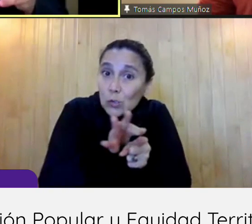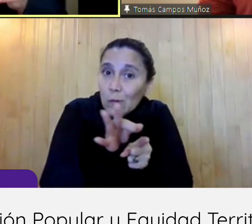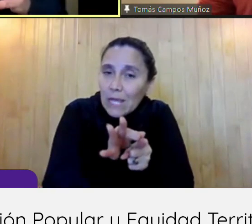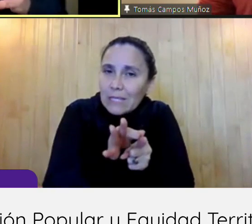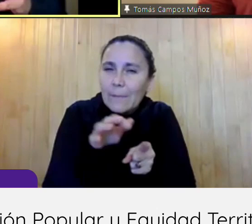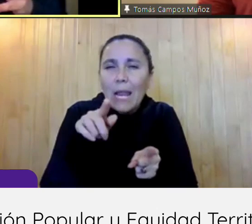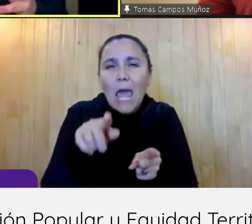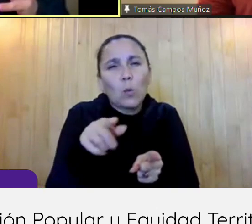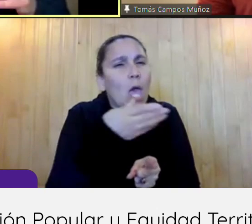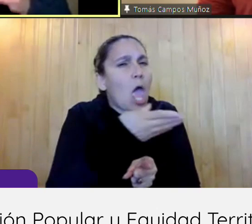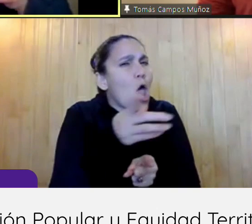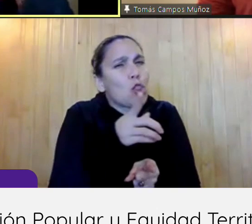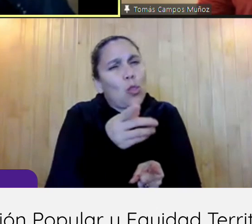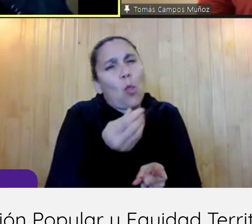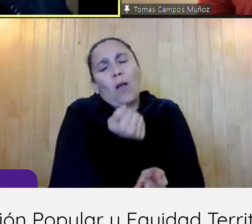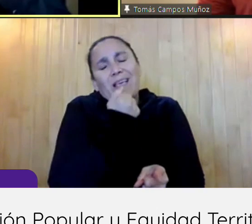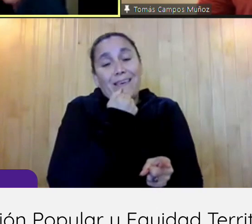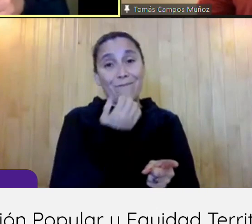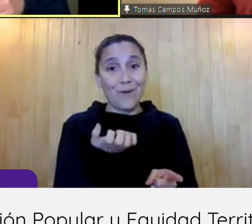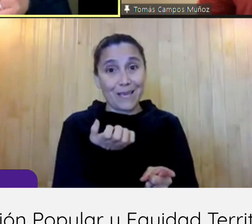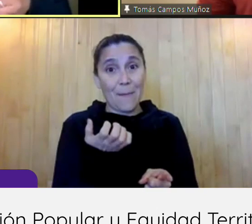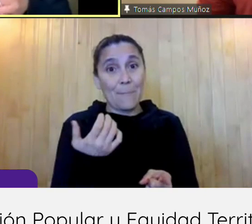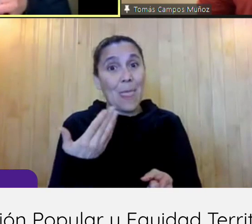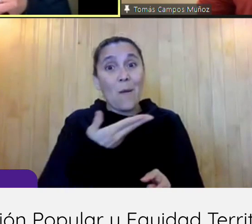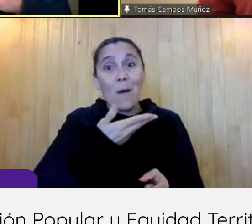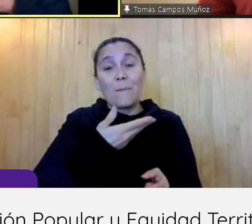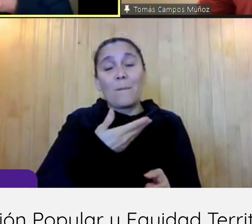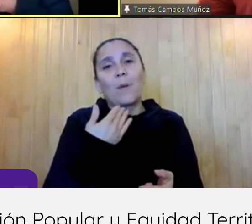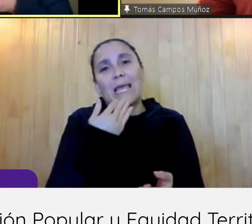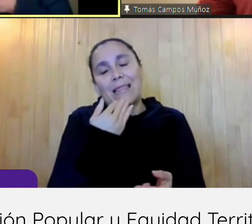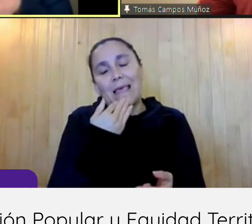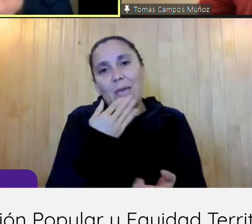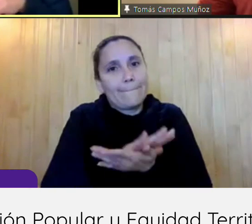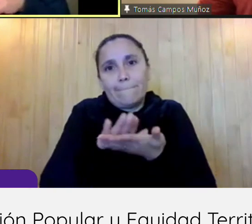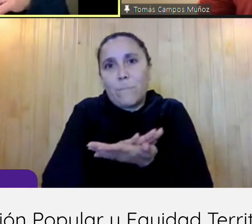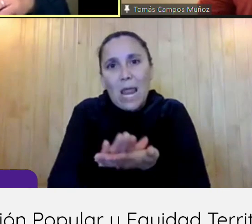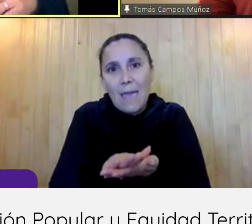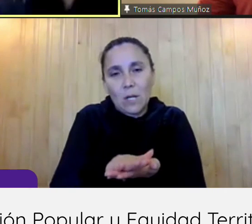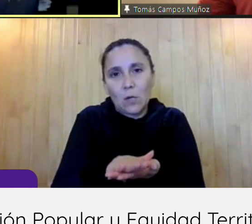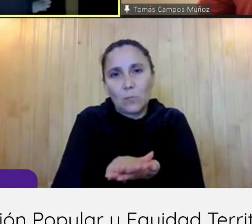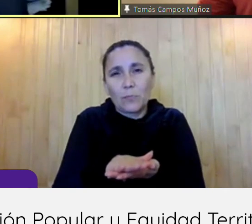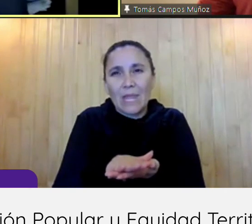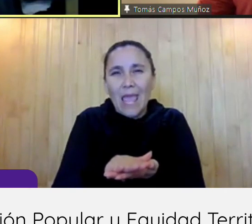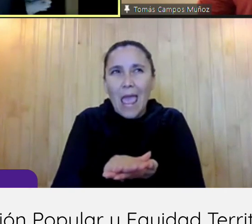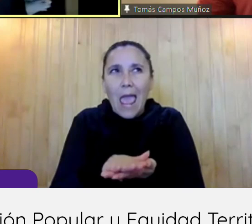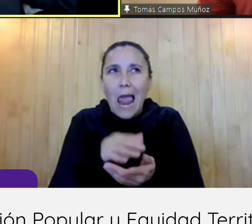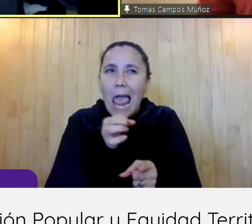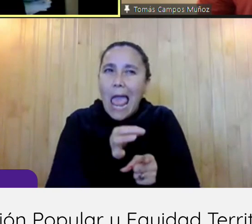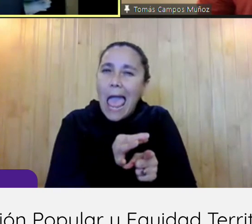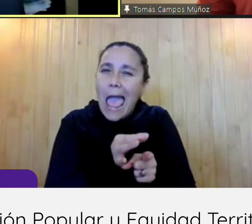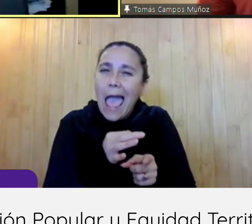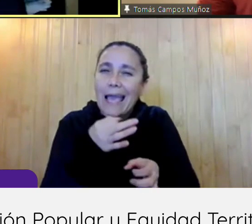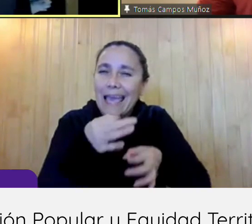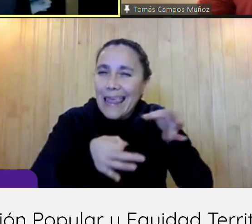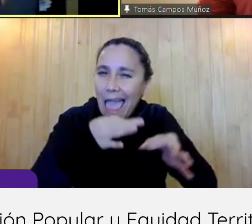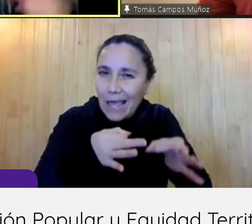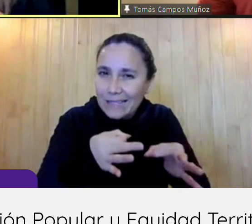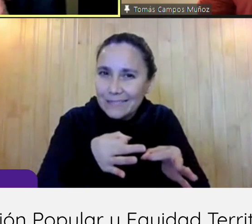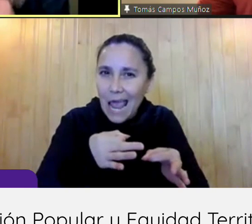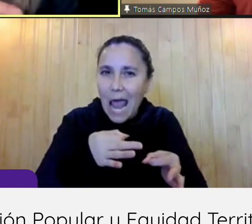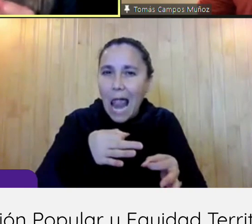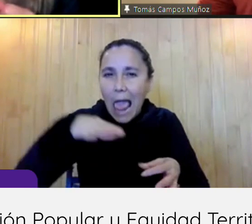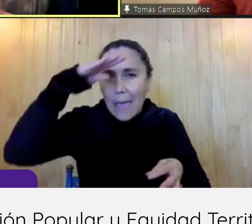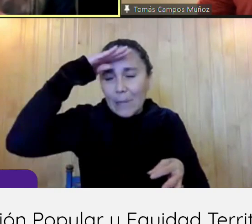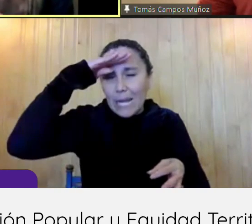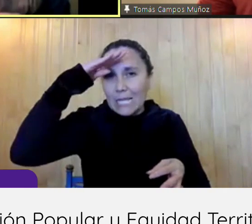tampoco les pase la experiencia del intérprete en el tribunal de Nelson Mandela, que trajeron un intérprete que hacía unas volteretas así con las